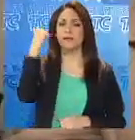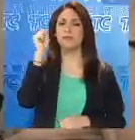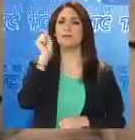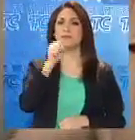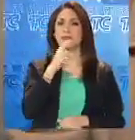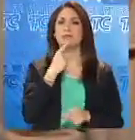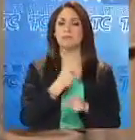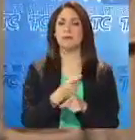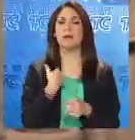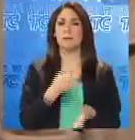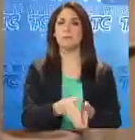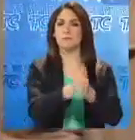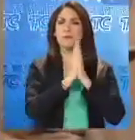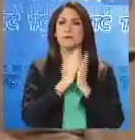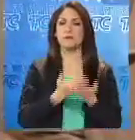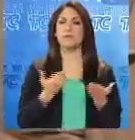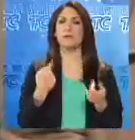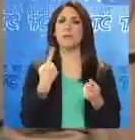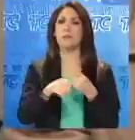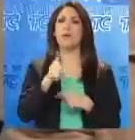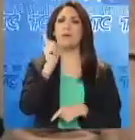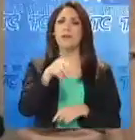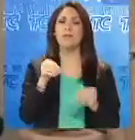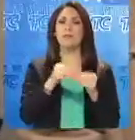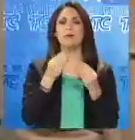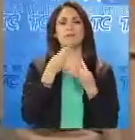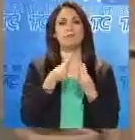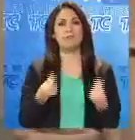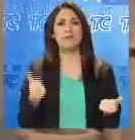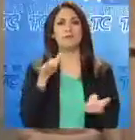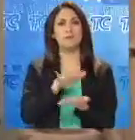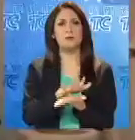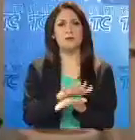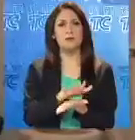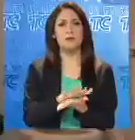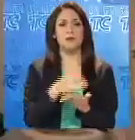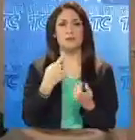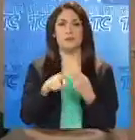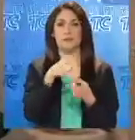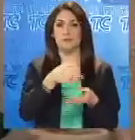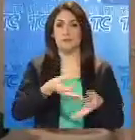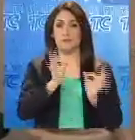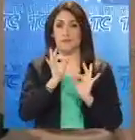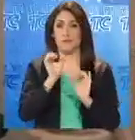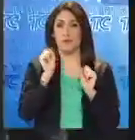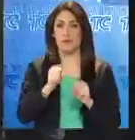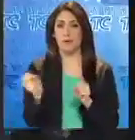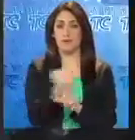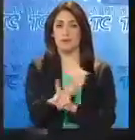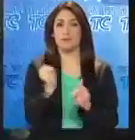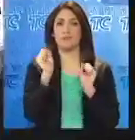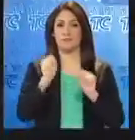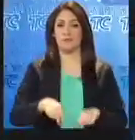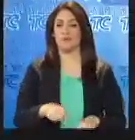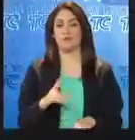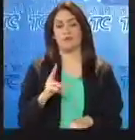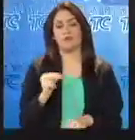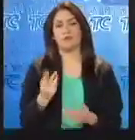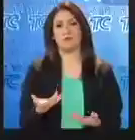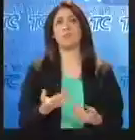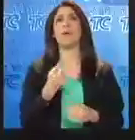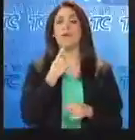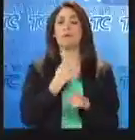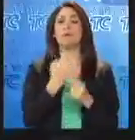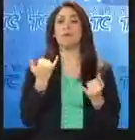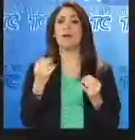las cosas y creo que debemos hacerlo con mesura, con tolerancia. Creo que la forma no debe ser violenta. El ministro del Interior,